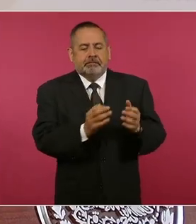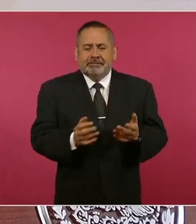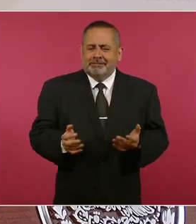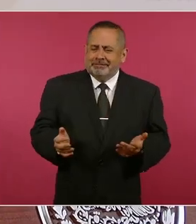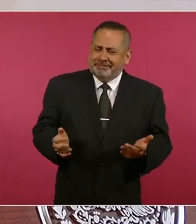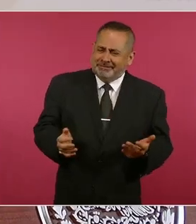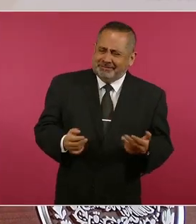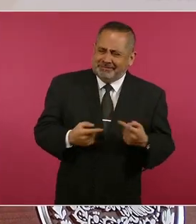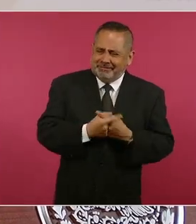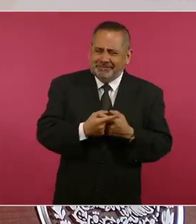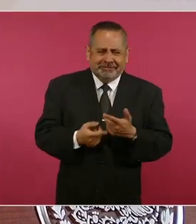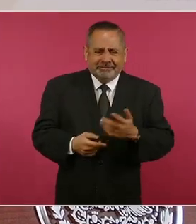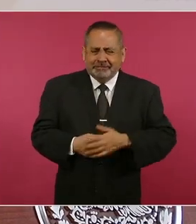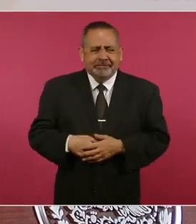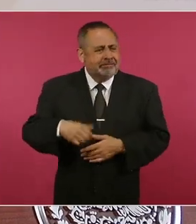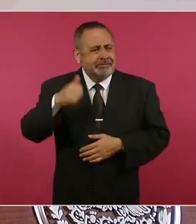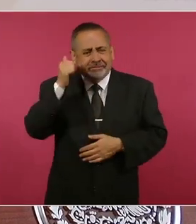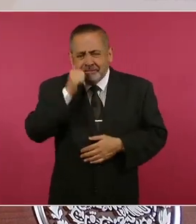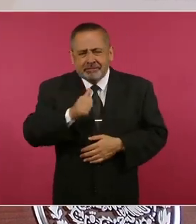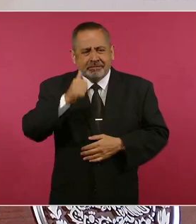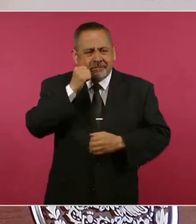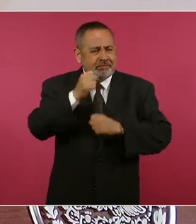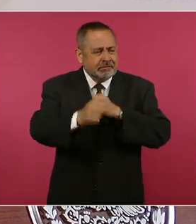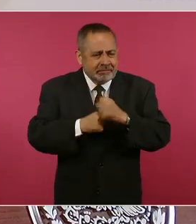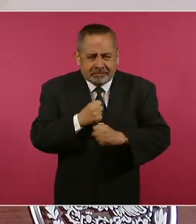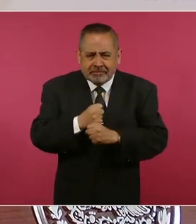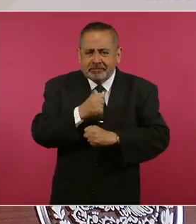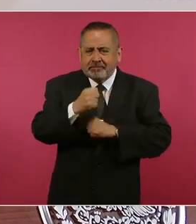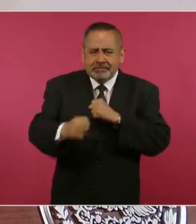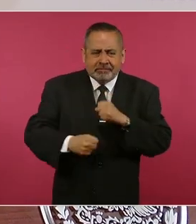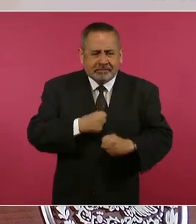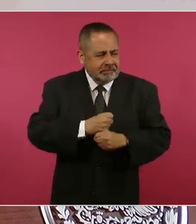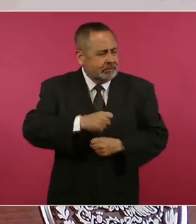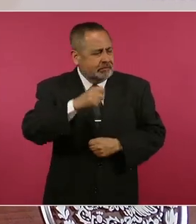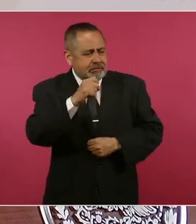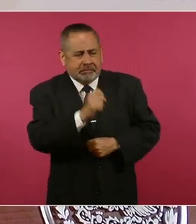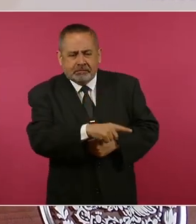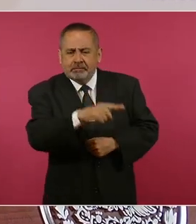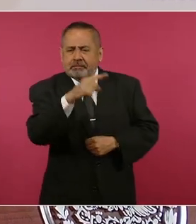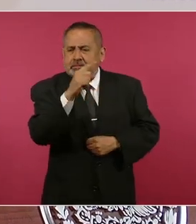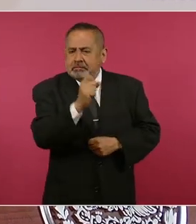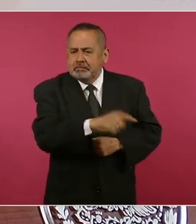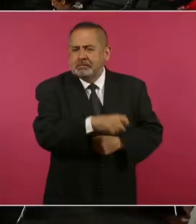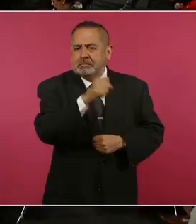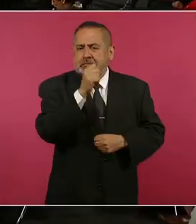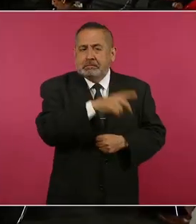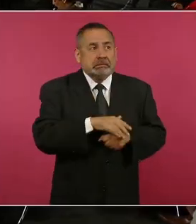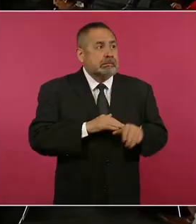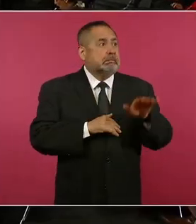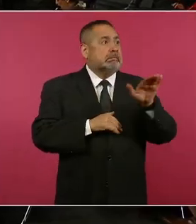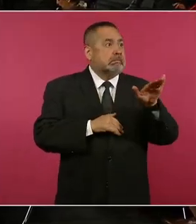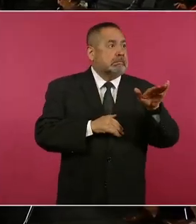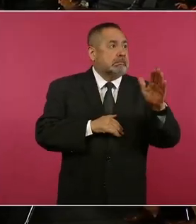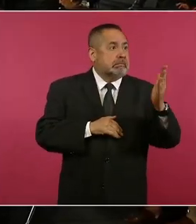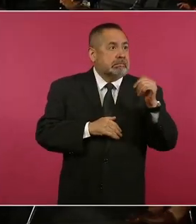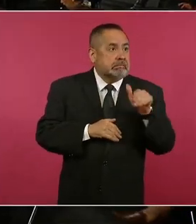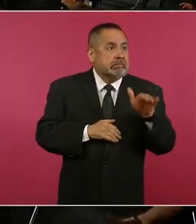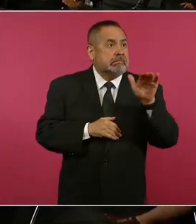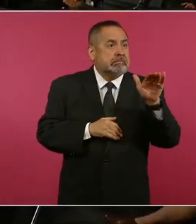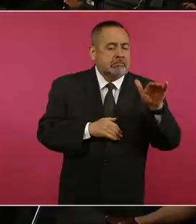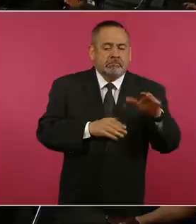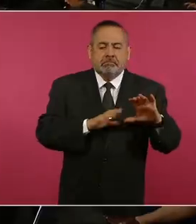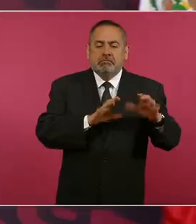Entonces, siempre en la historia ha sucedido esto. El conservadurismo